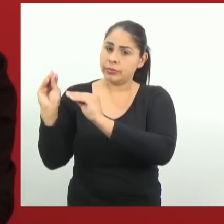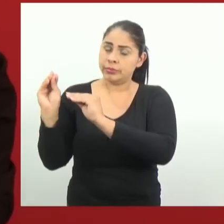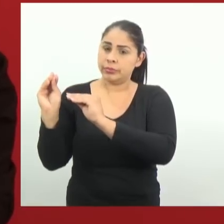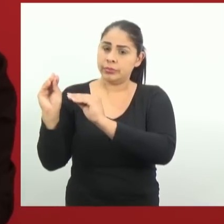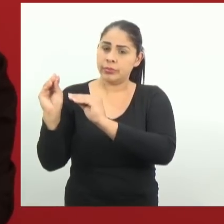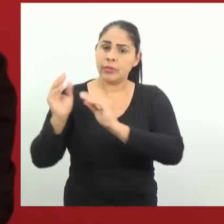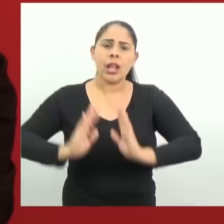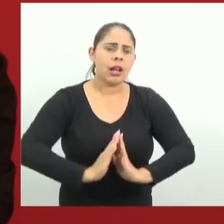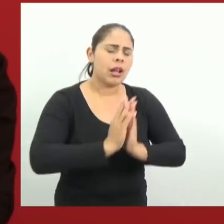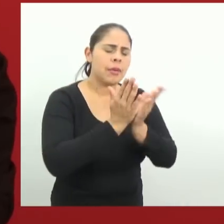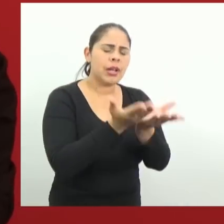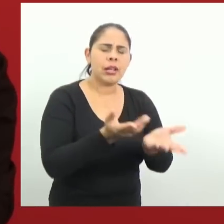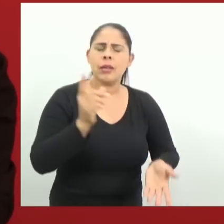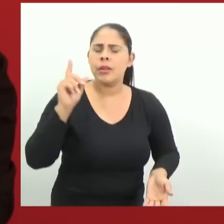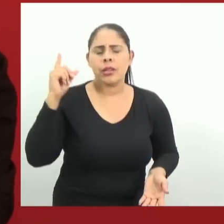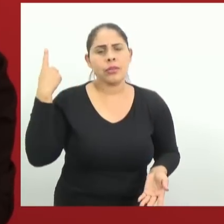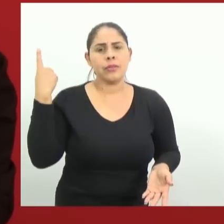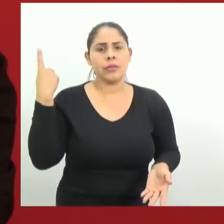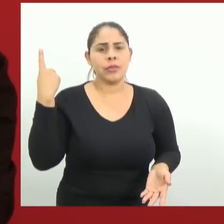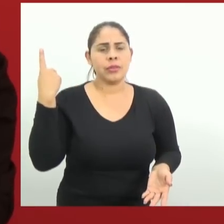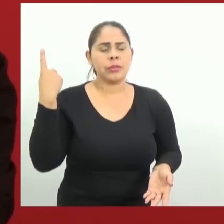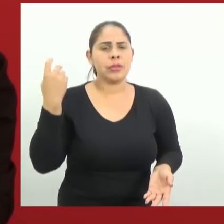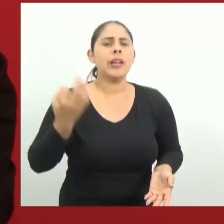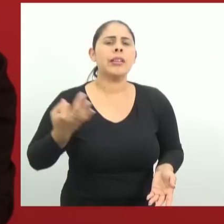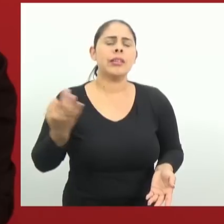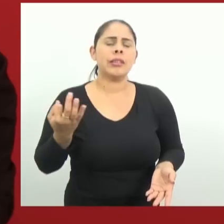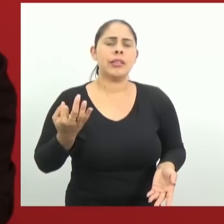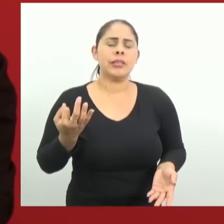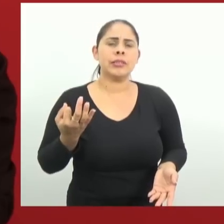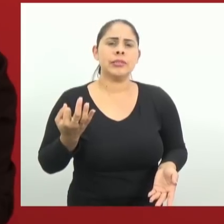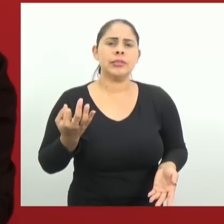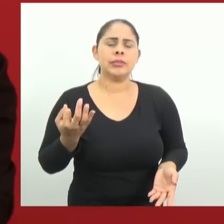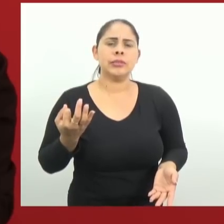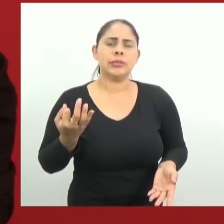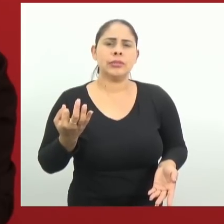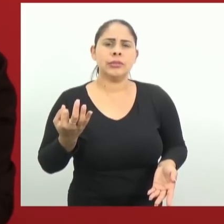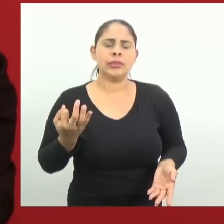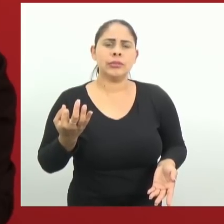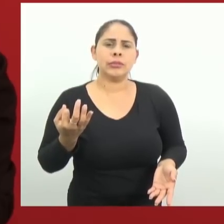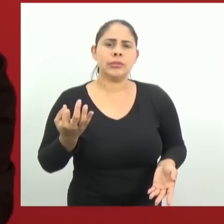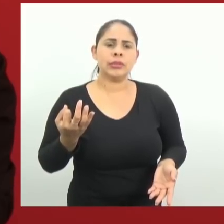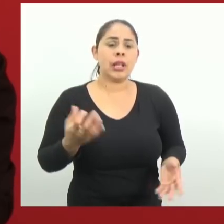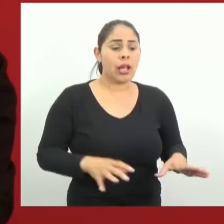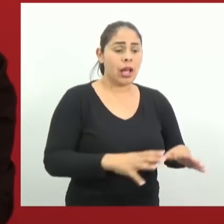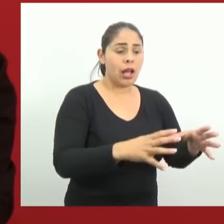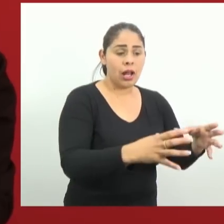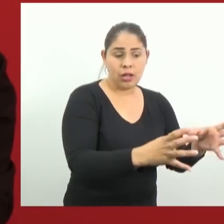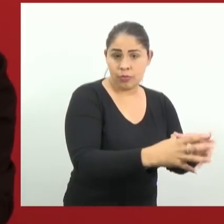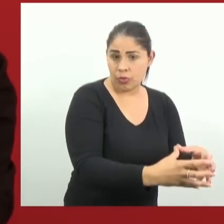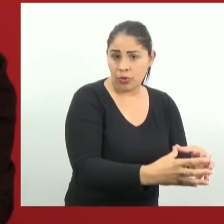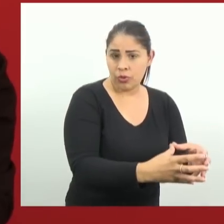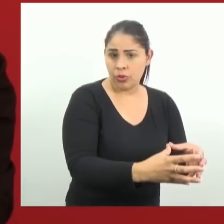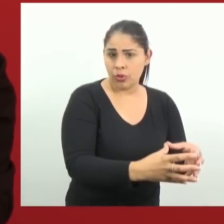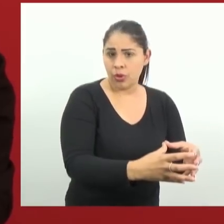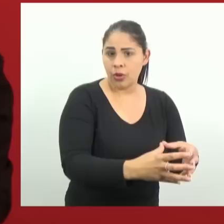la palabra de Dios, es lo único que puede sobrevivir este mundo y esos